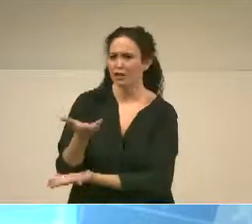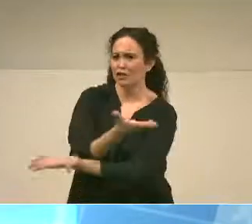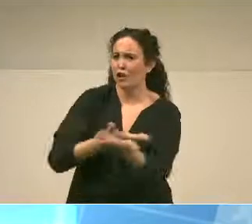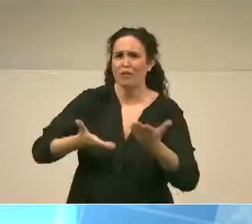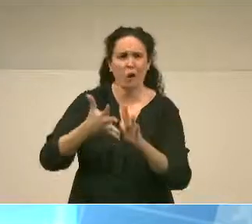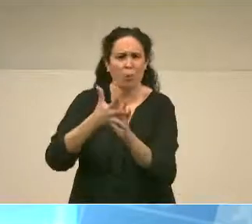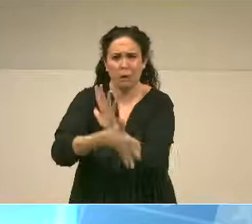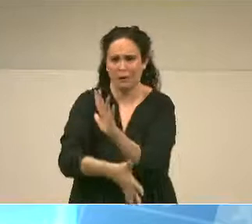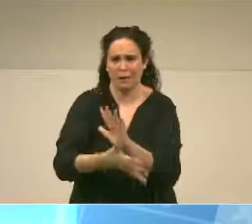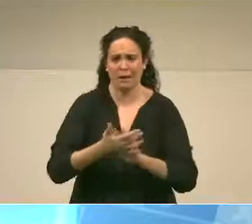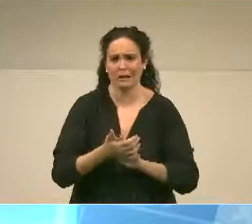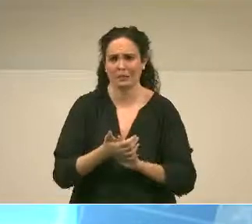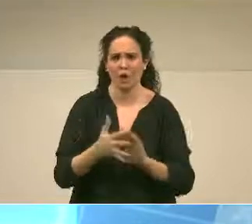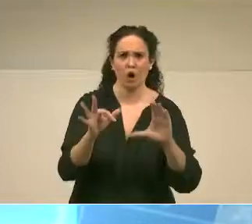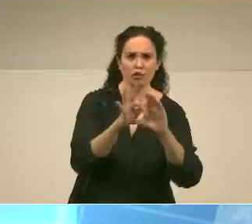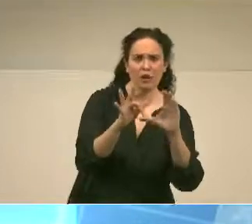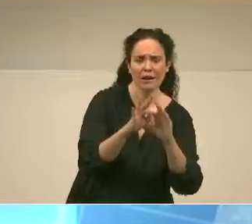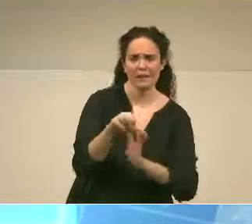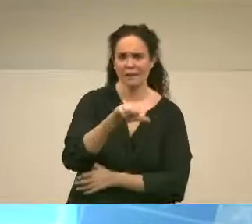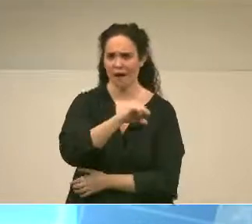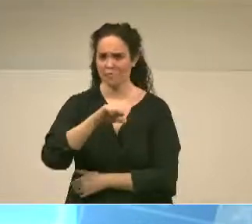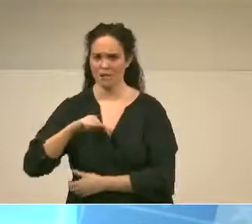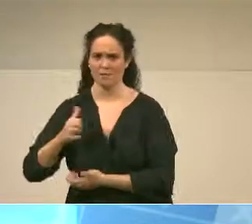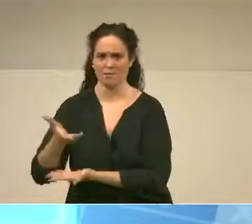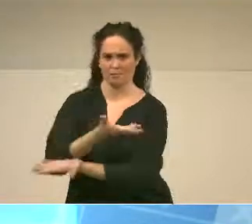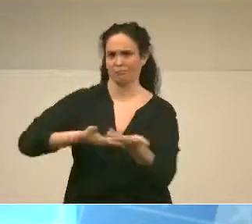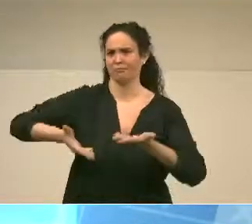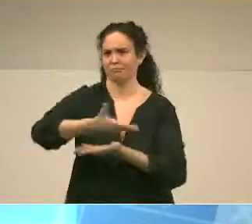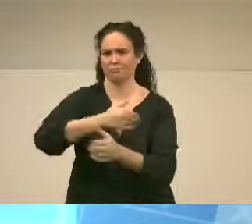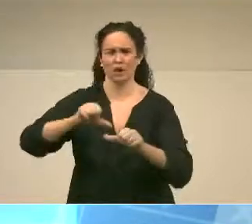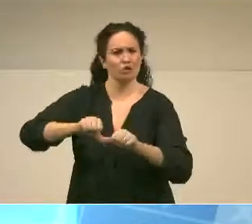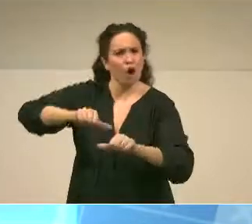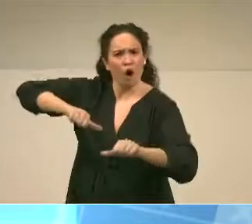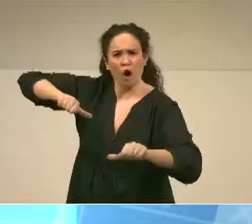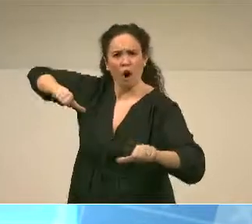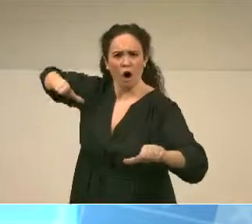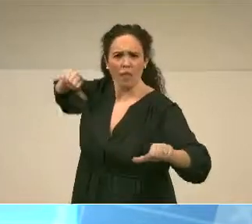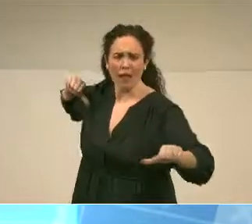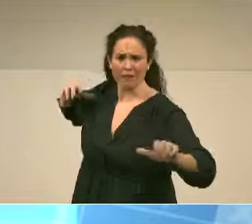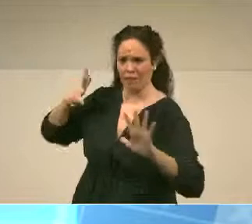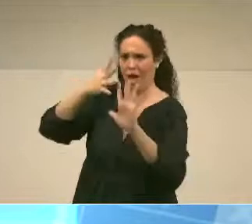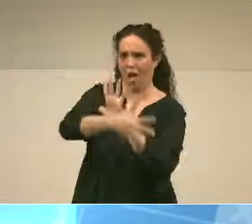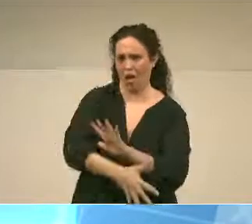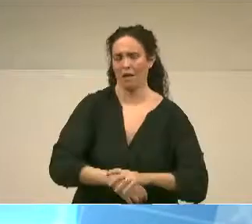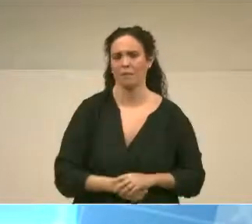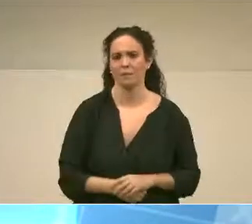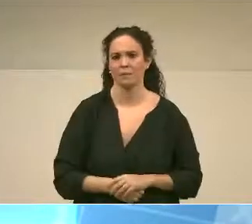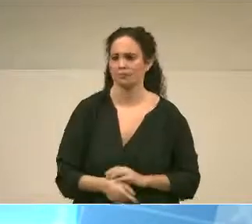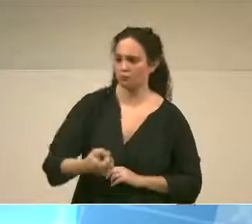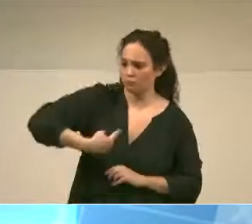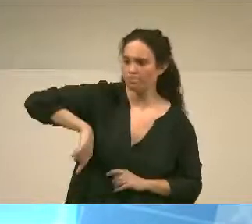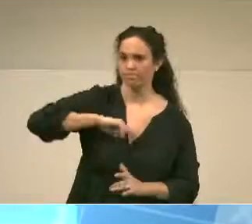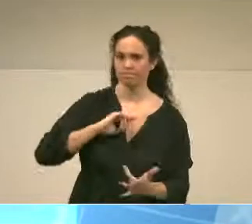entre Osakidetza y la red privada de Euskadi. Esto ha existido siempre, en todo momento. Nos mantenemos en